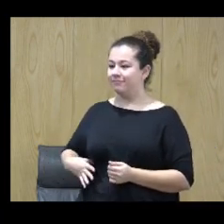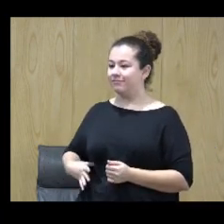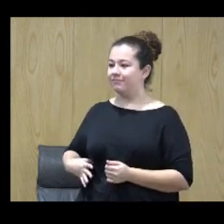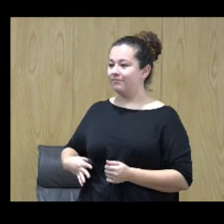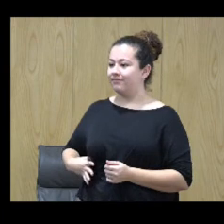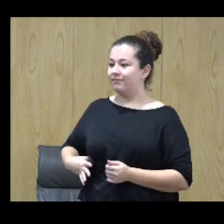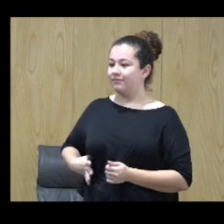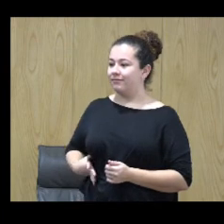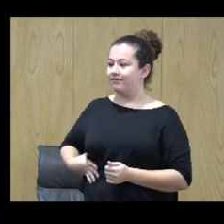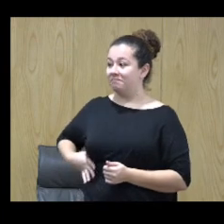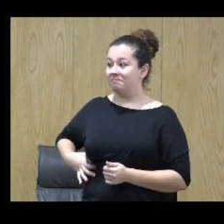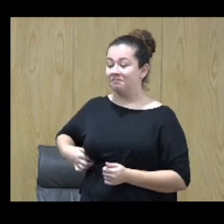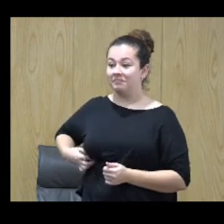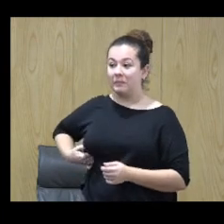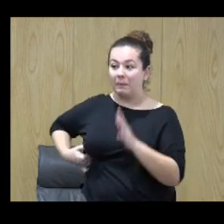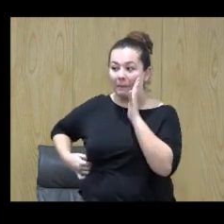En principio,